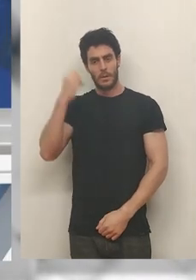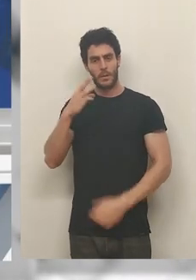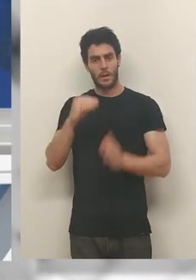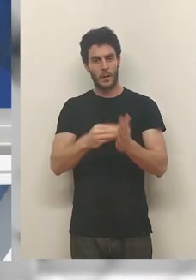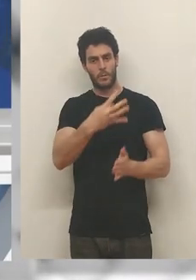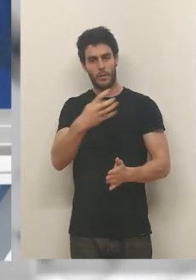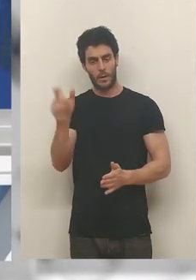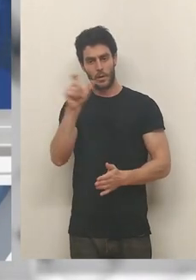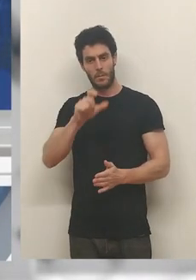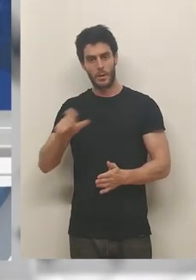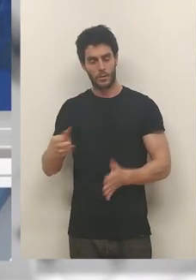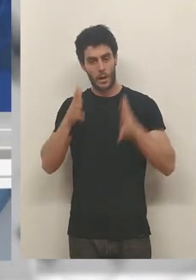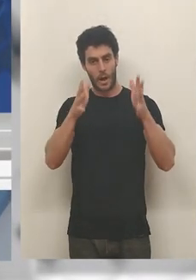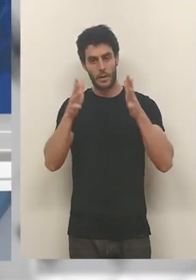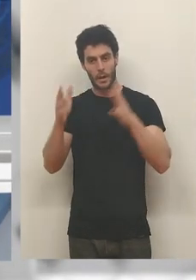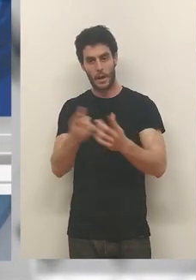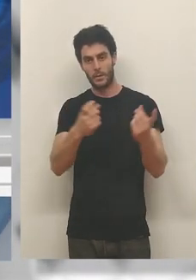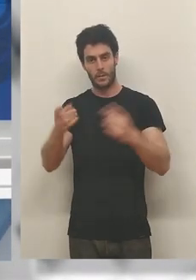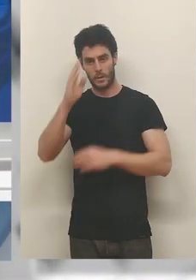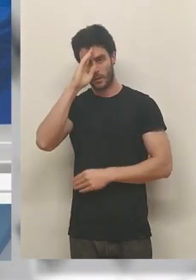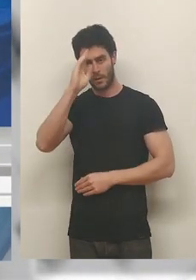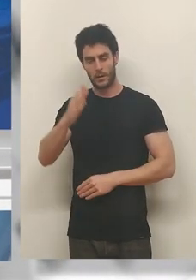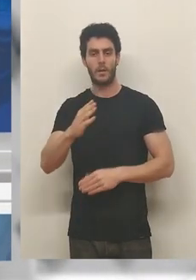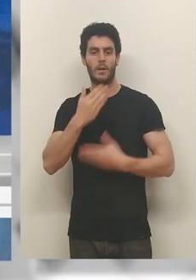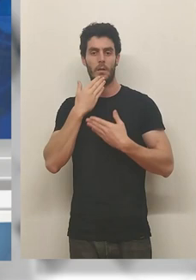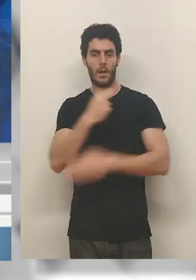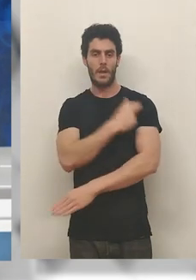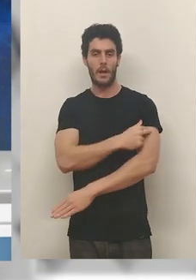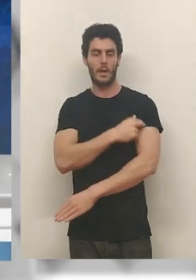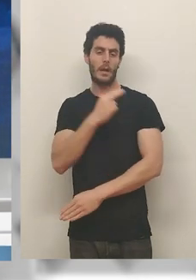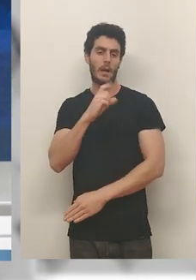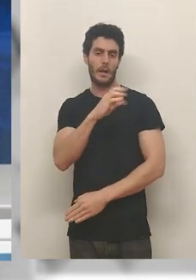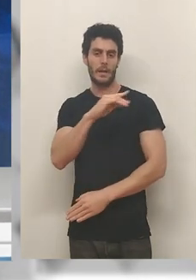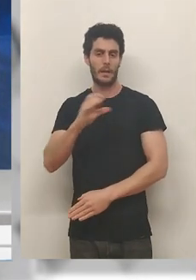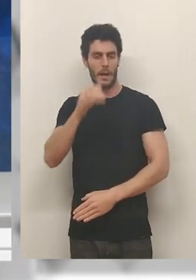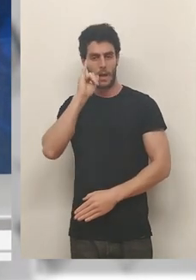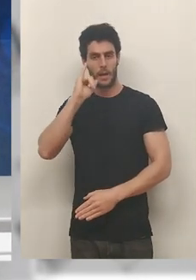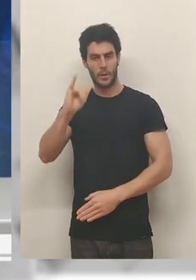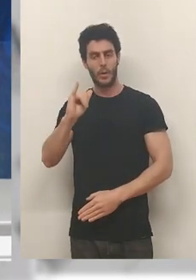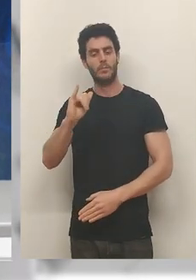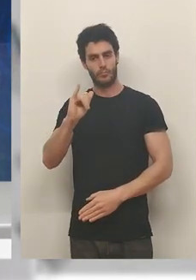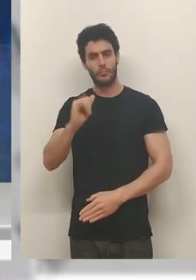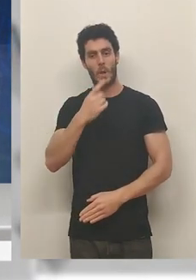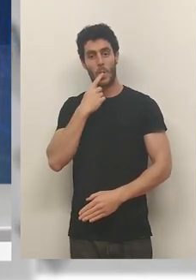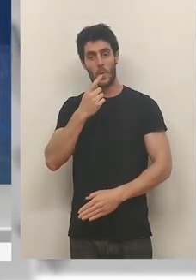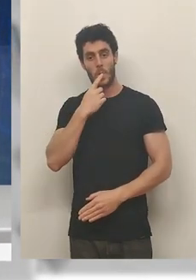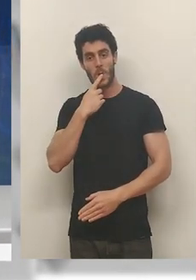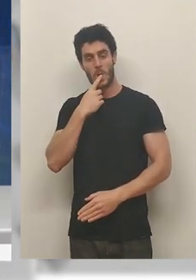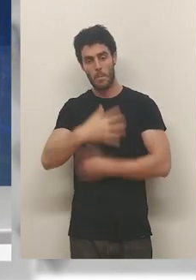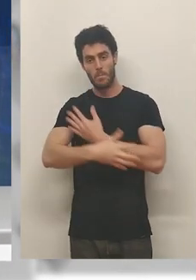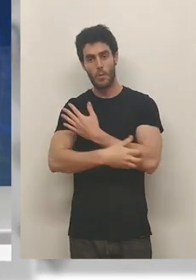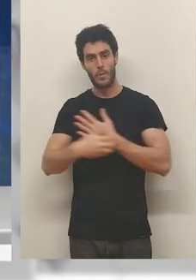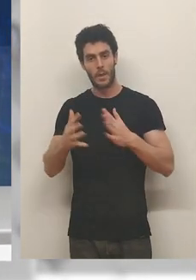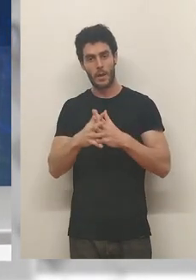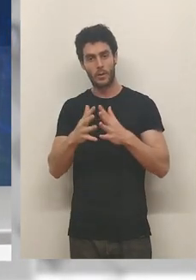El año pasado, más de 3.400 personas tuvieron que ser atendidas de forma directa por Cáritas La Rioja. Según la entidad, la sociedad riojana